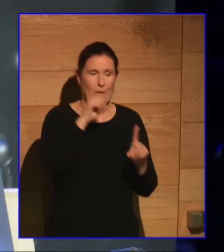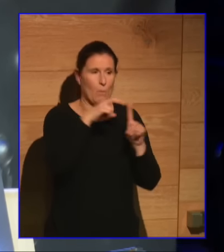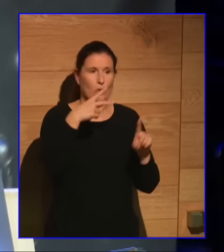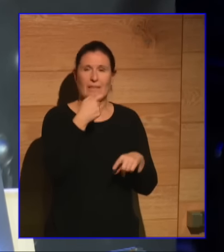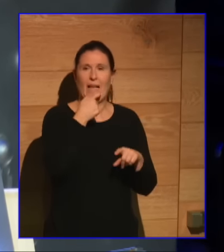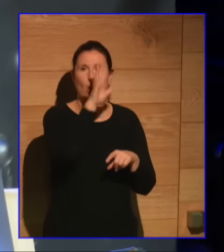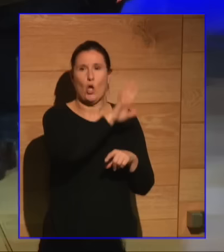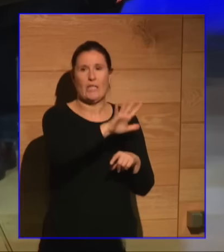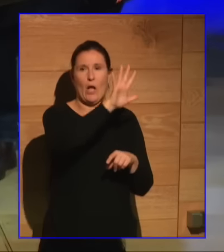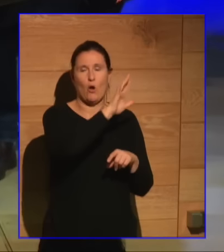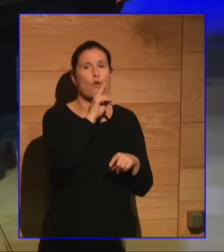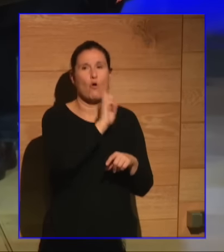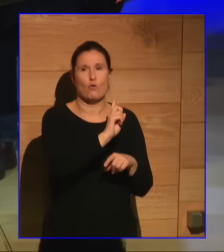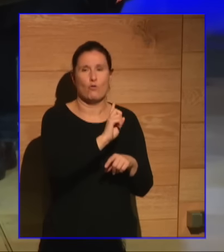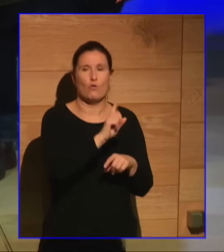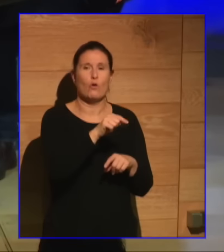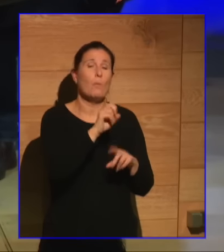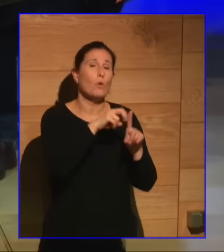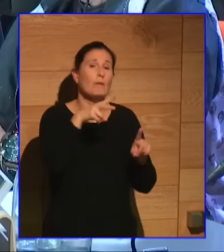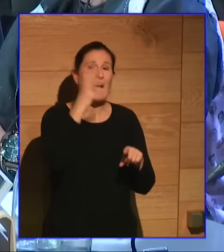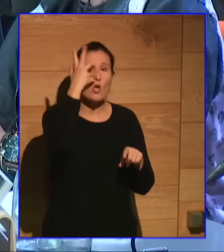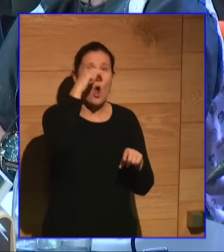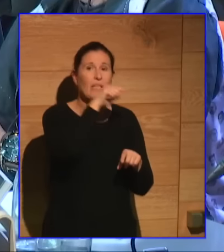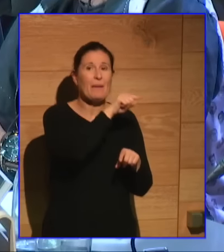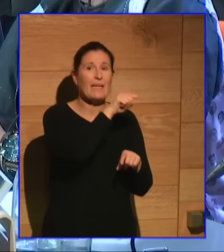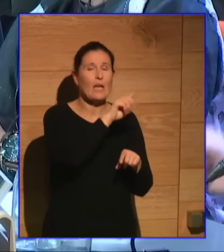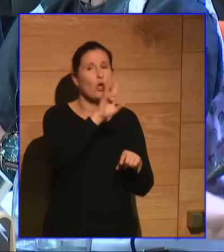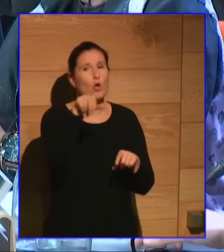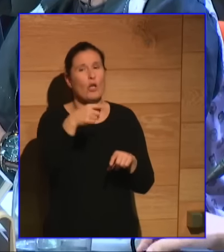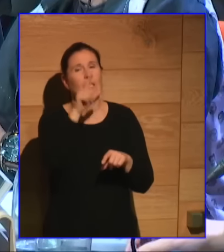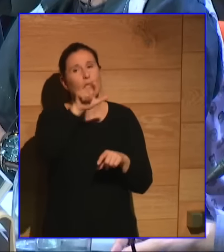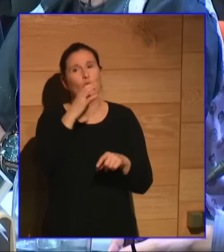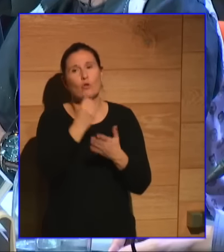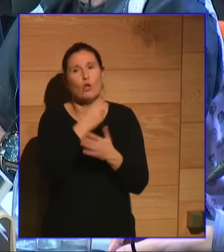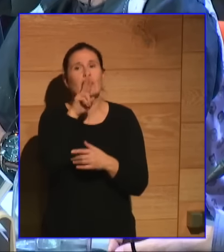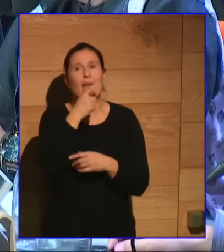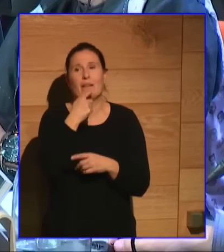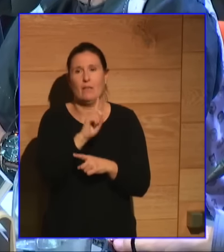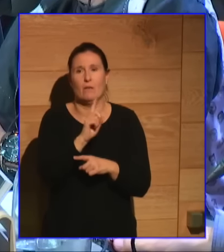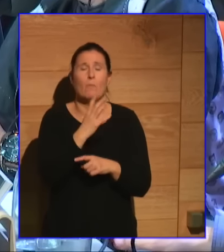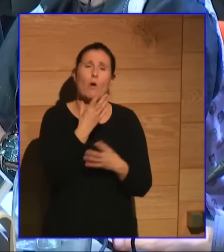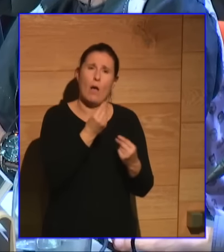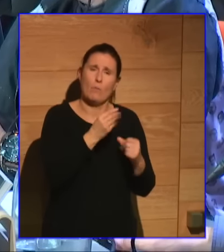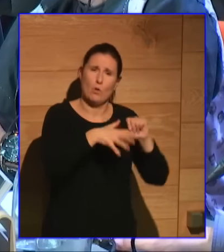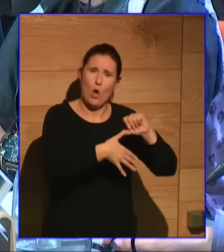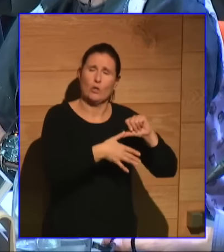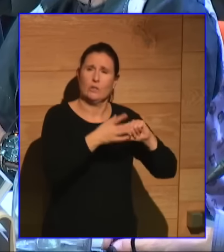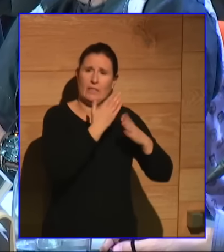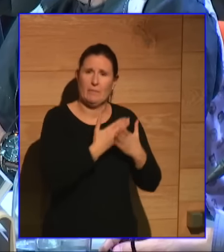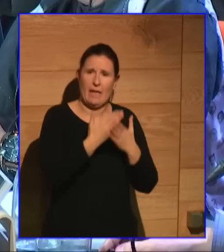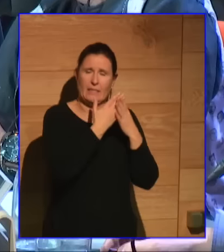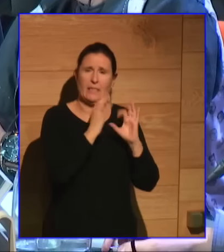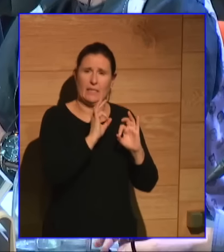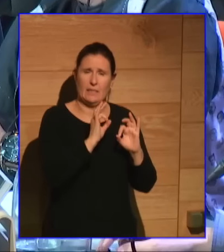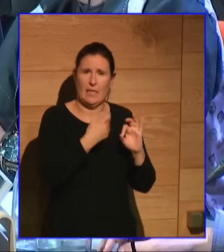vista anglosajón, no. Desde el punto de vista norteamericano. Uy, no, porque, inglés también. Ya, pero algunos de los mejores hispanistas del mundo son